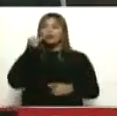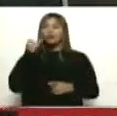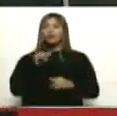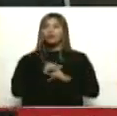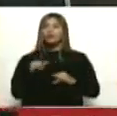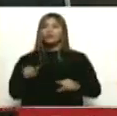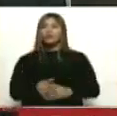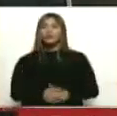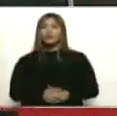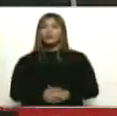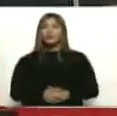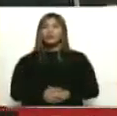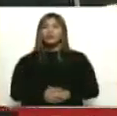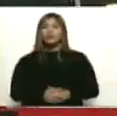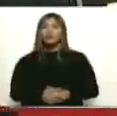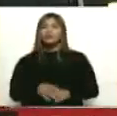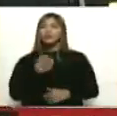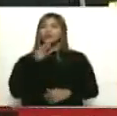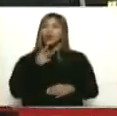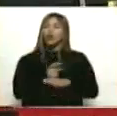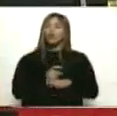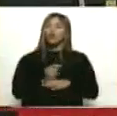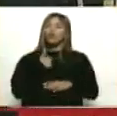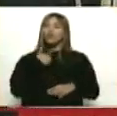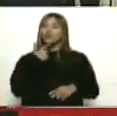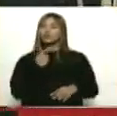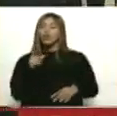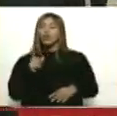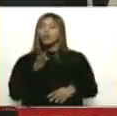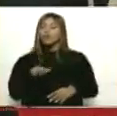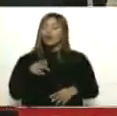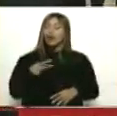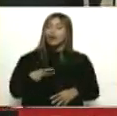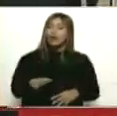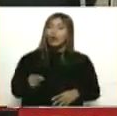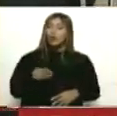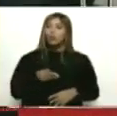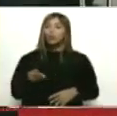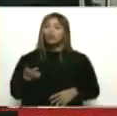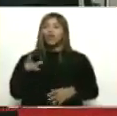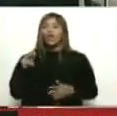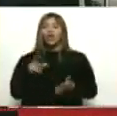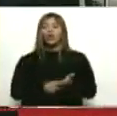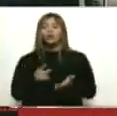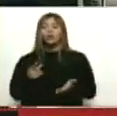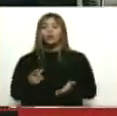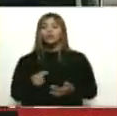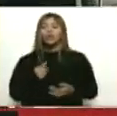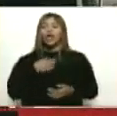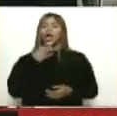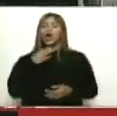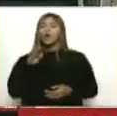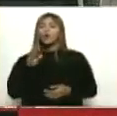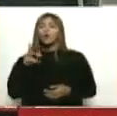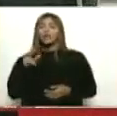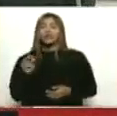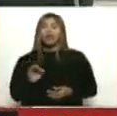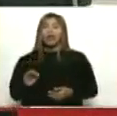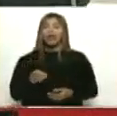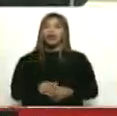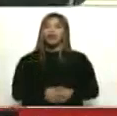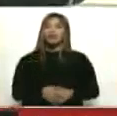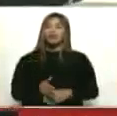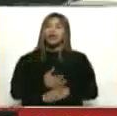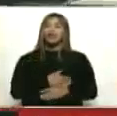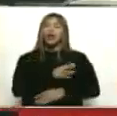salida que hay en torno a esto? Porque el gobierno ha dicho, mira, no seguimos porque finalmente ustedes además no cumplen, se comprometen con algo y no lo cumplen. Mira, ya tú planteabas